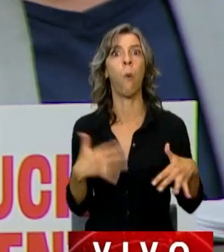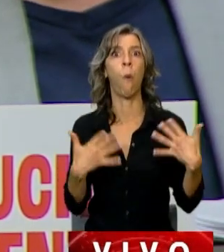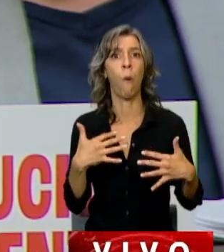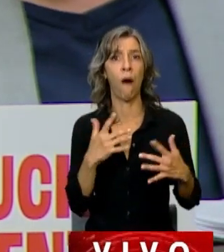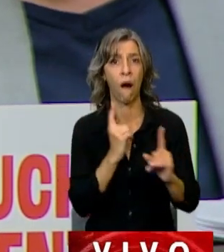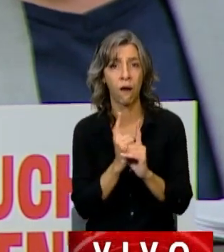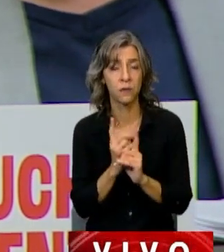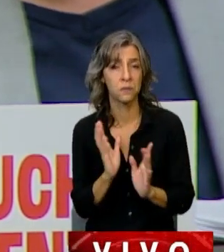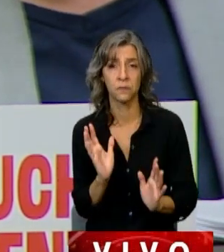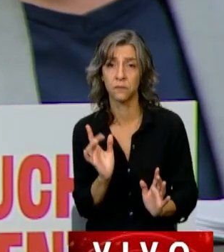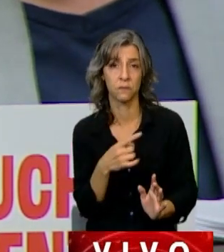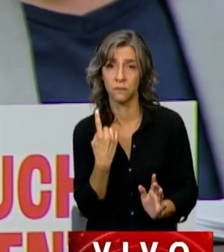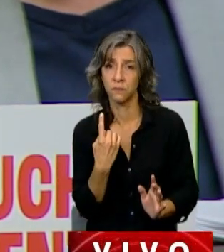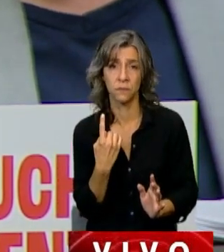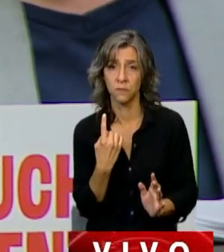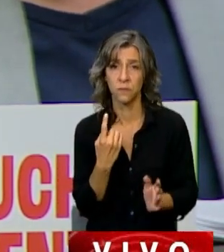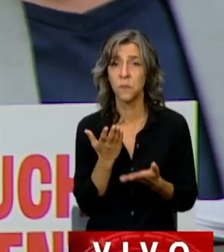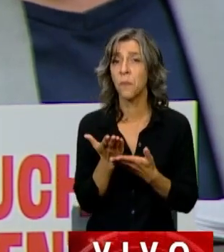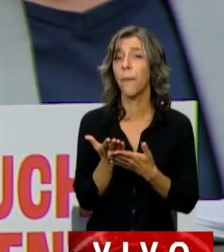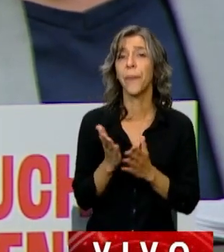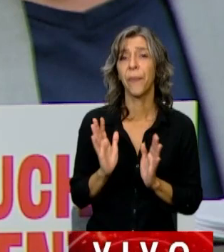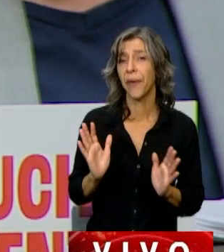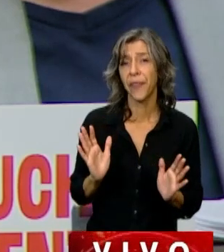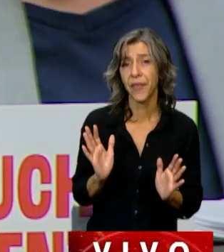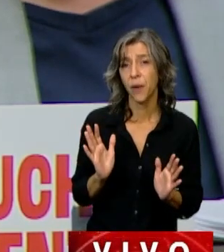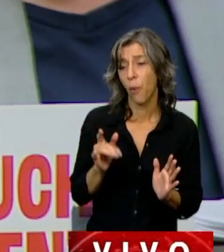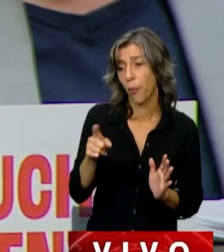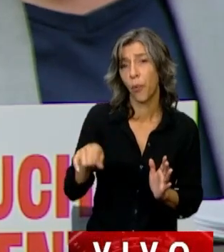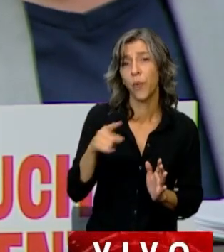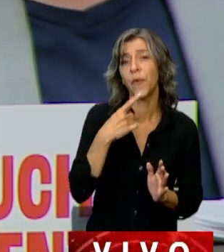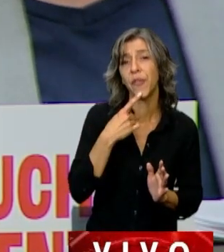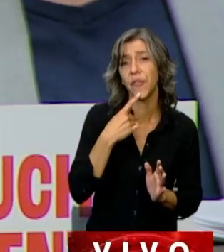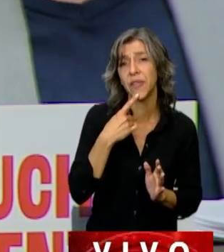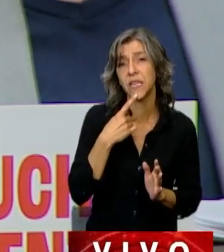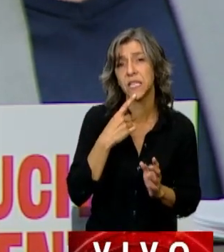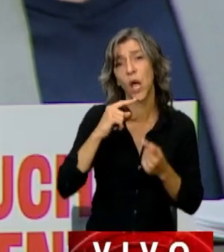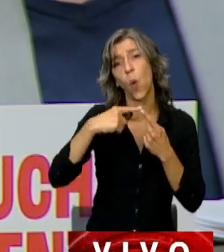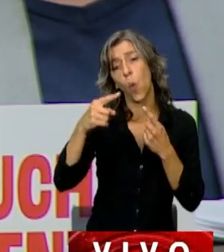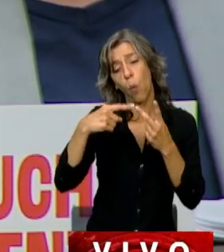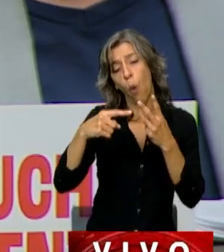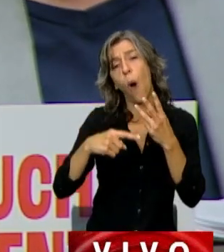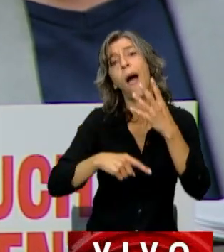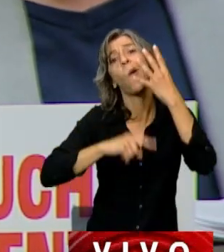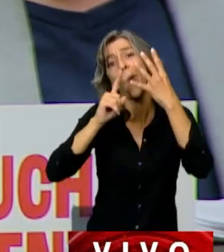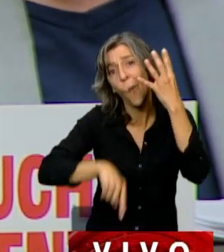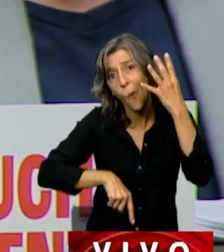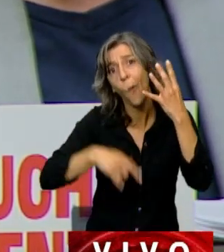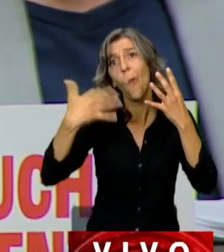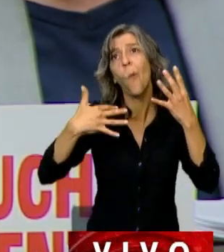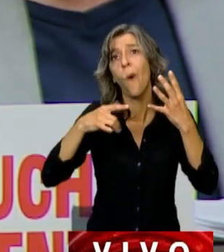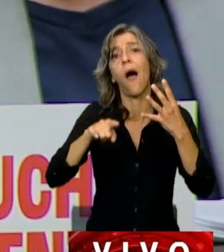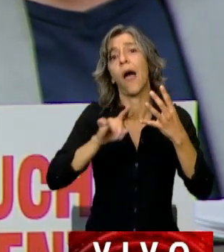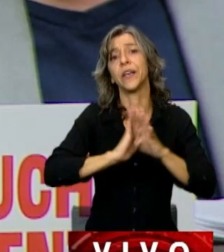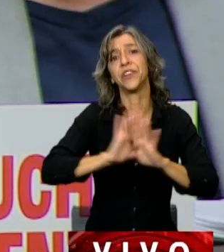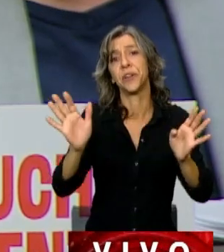proyecto, a partir de la cuarta guardia recién, sino que deberían estar exentos de la totalidad de